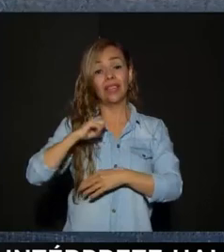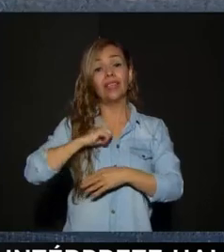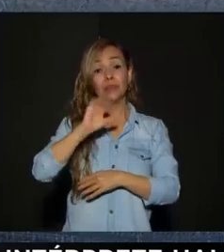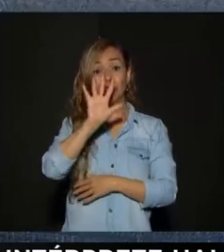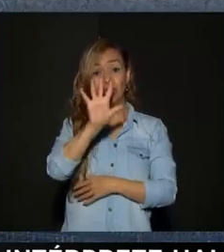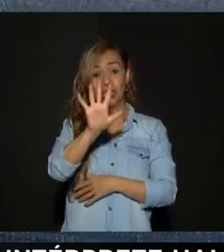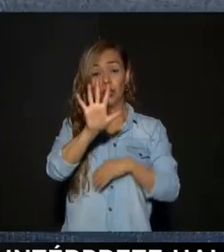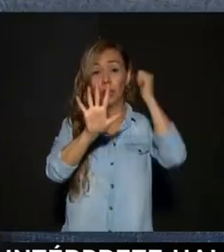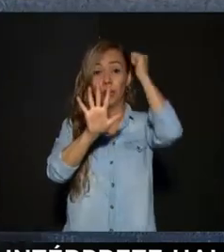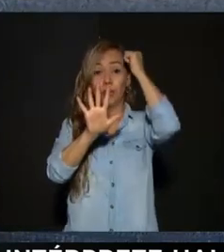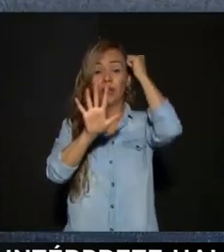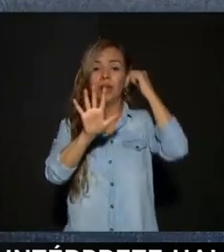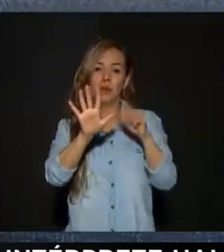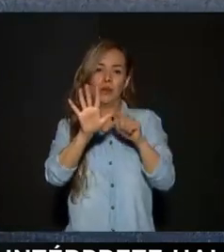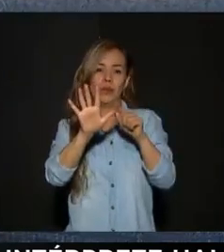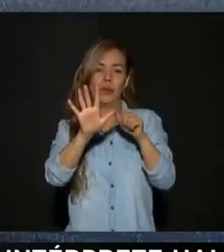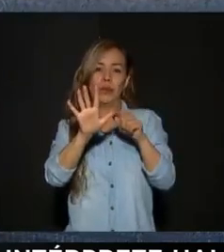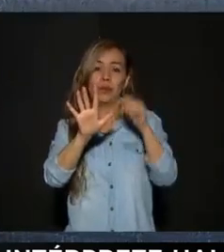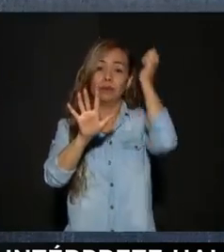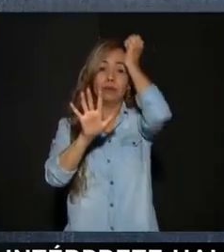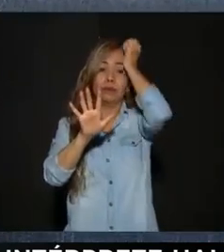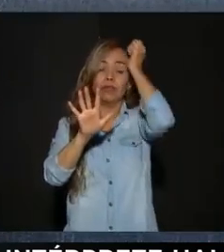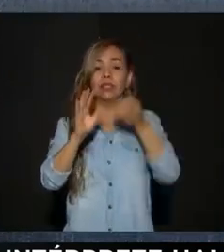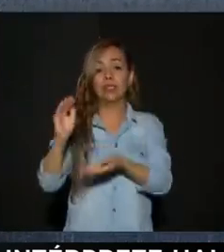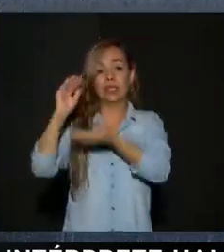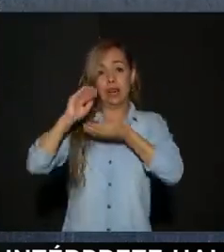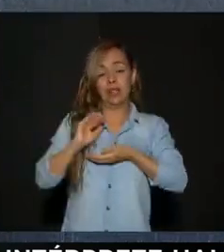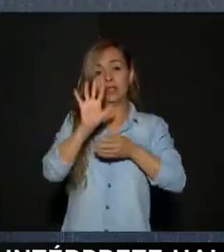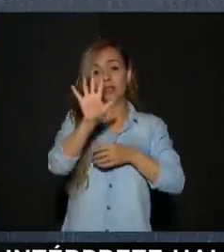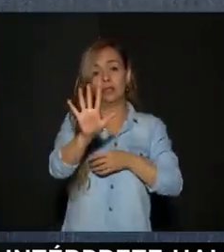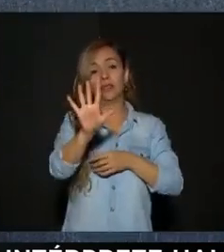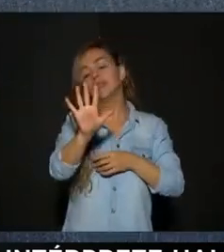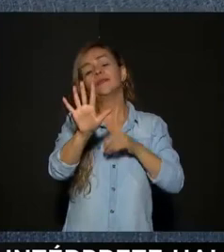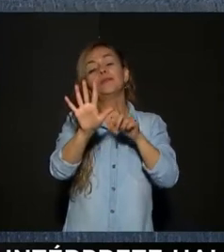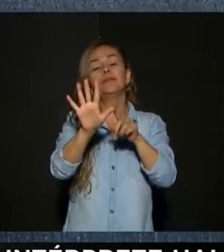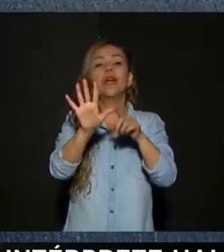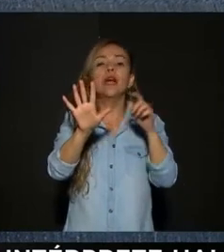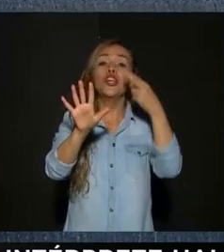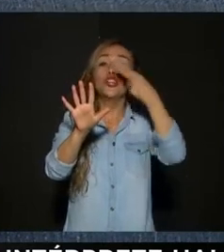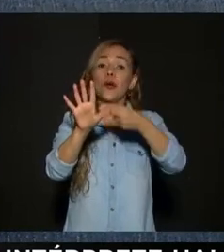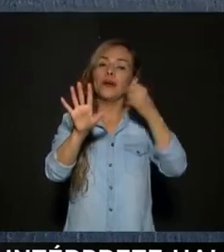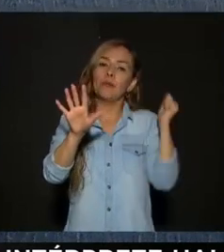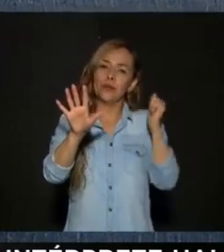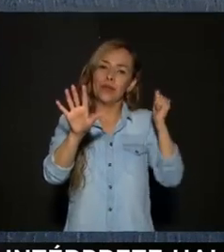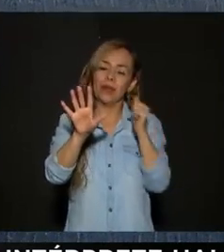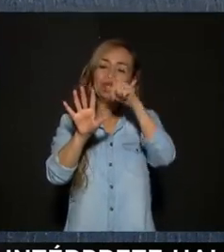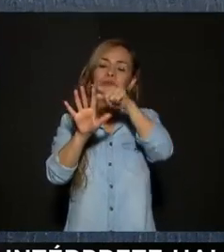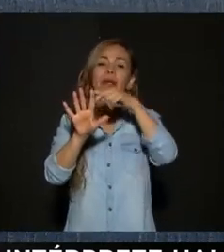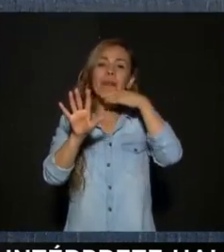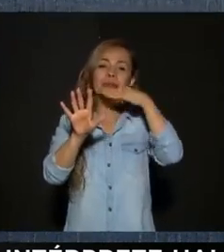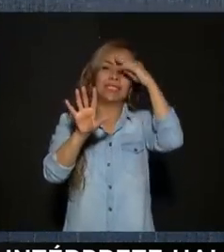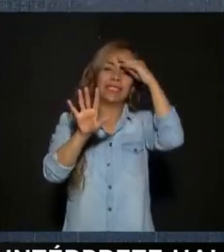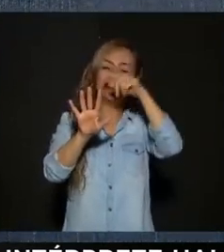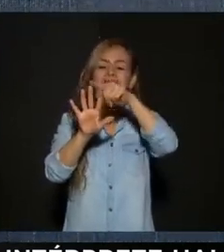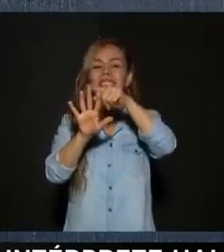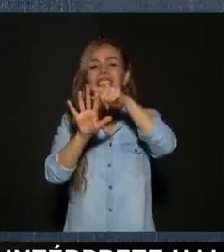asteroides. Uno se llama Bogotá. Bueno, la mayoría de estos son regalos que nos han hecho astrónomos. Uno se llama Bogotá, uno se llama